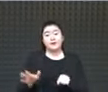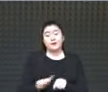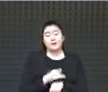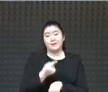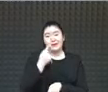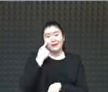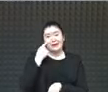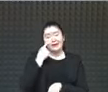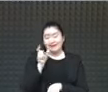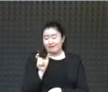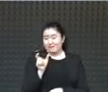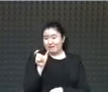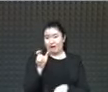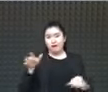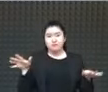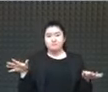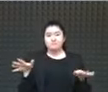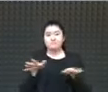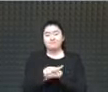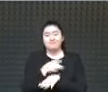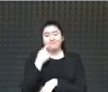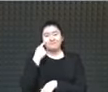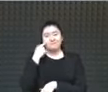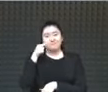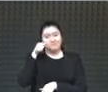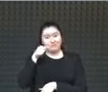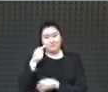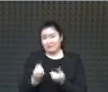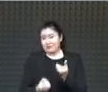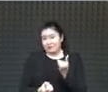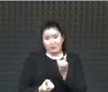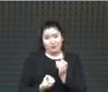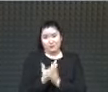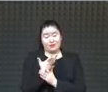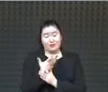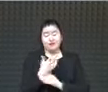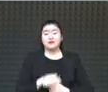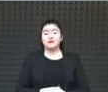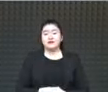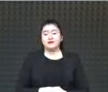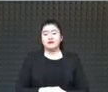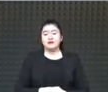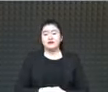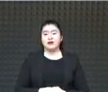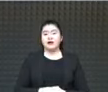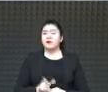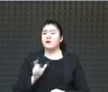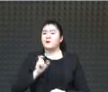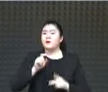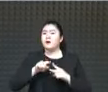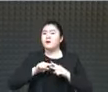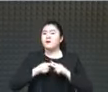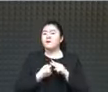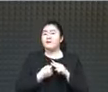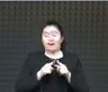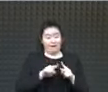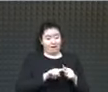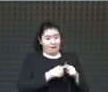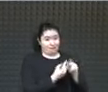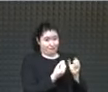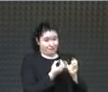esta es la nueva tarjeta que va a empezar a distribuirse a partir de la entrada a